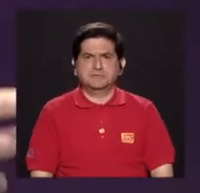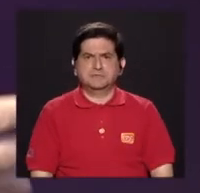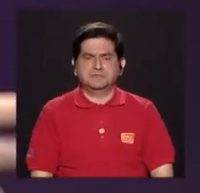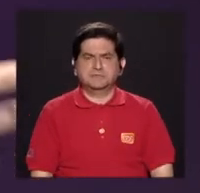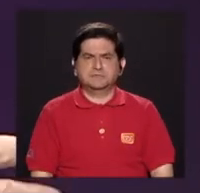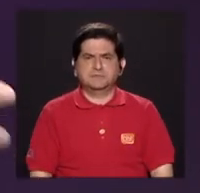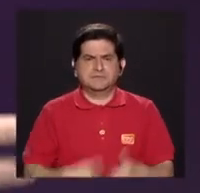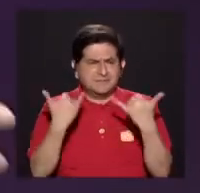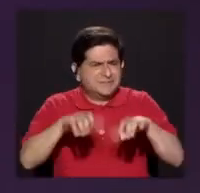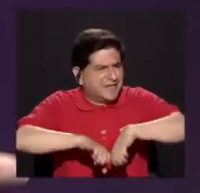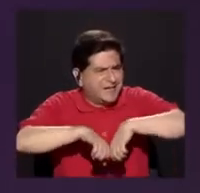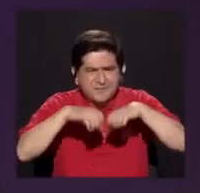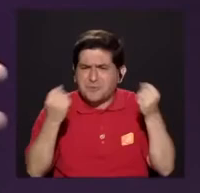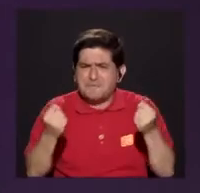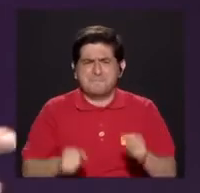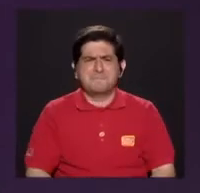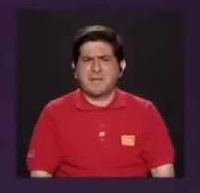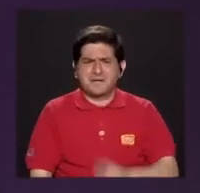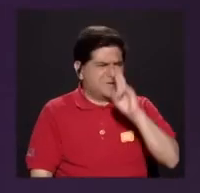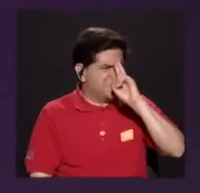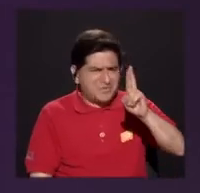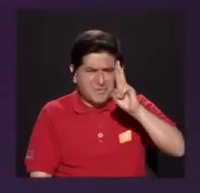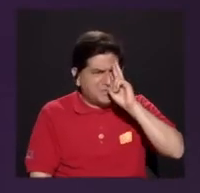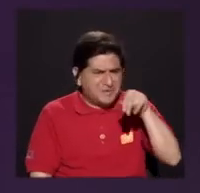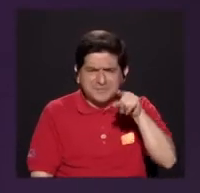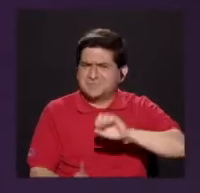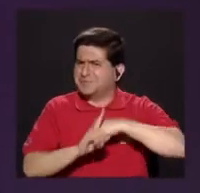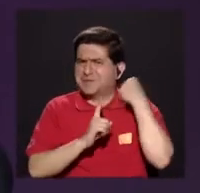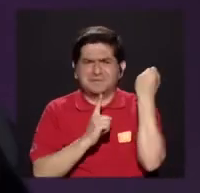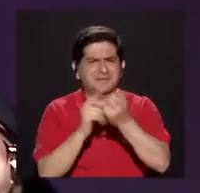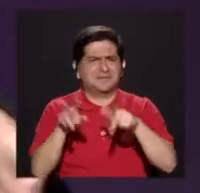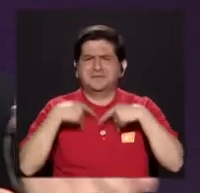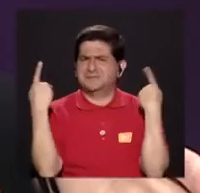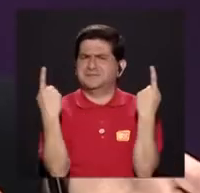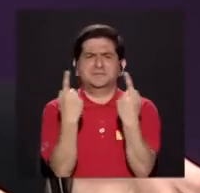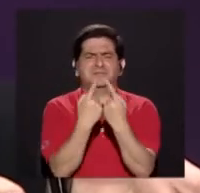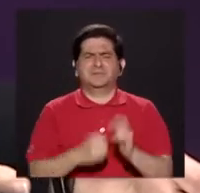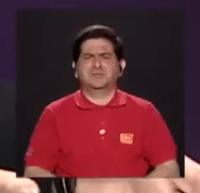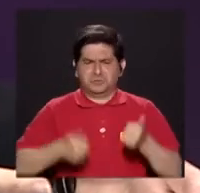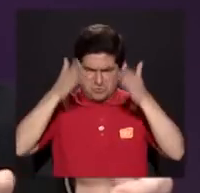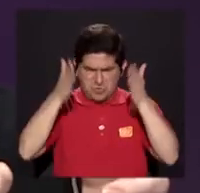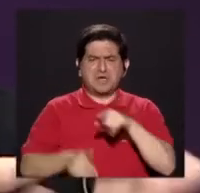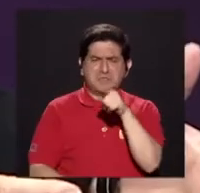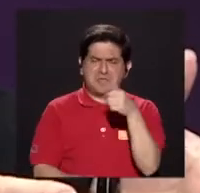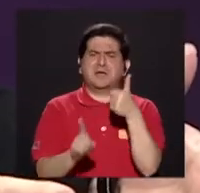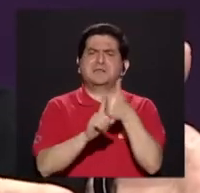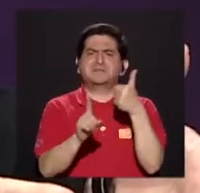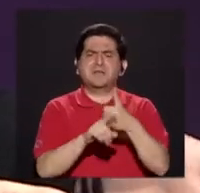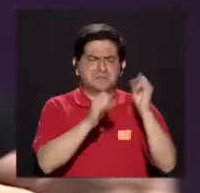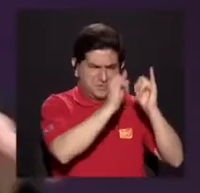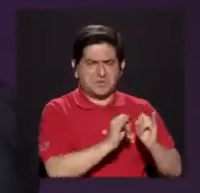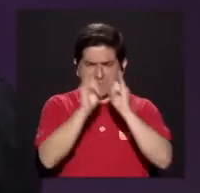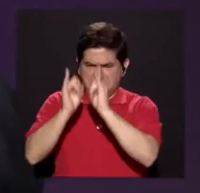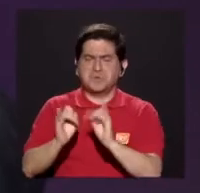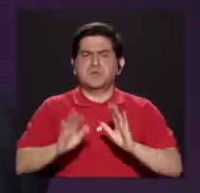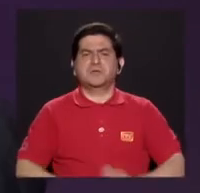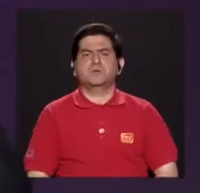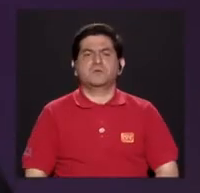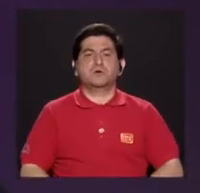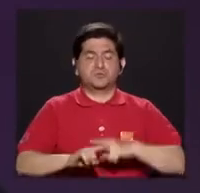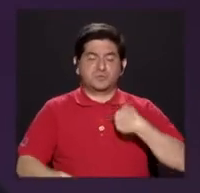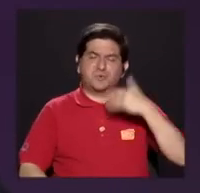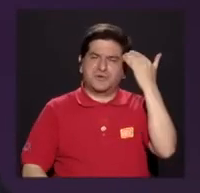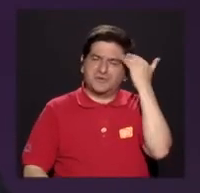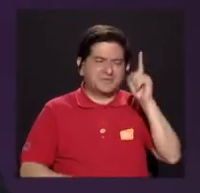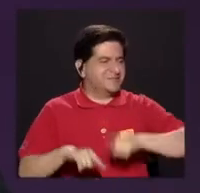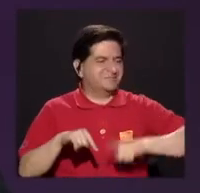pierdan, rompan, o sea, sean irreverentes con esto, o sea, postúlense en ustedes individualmente, pero yo también sé